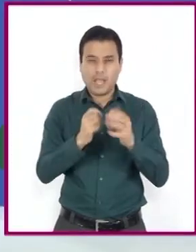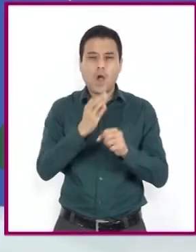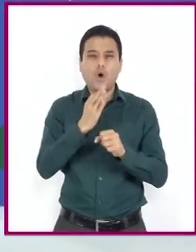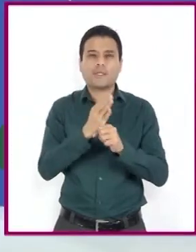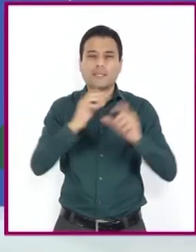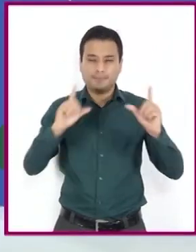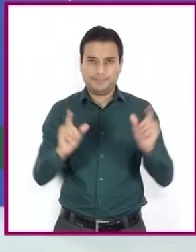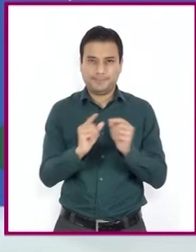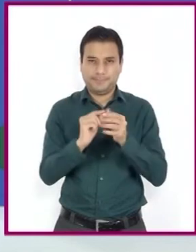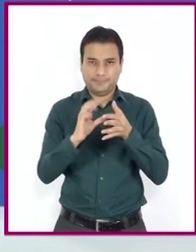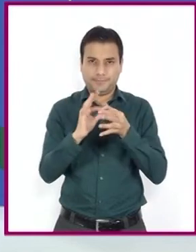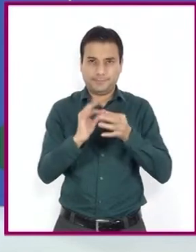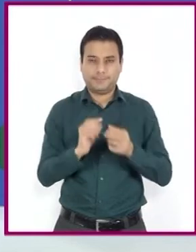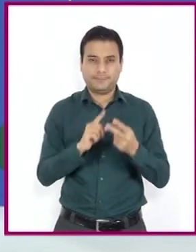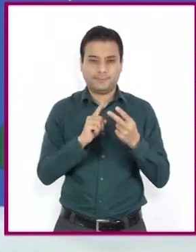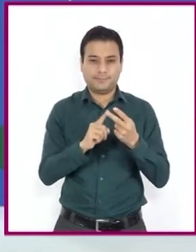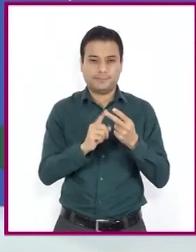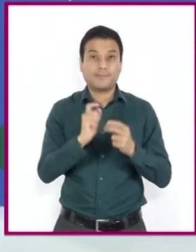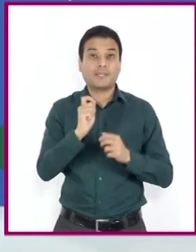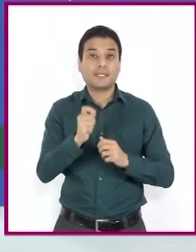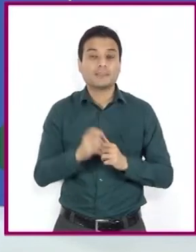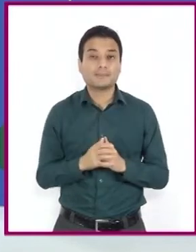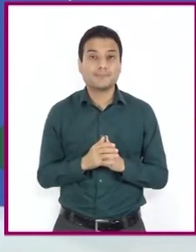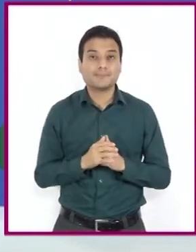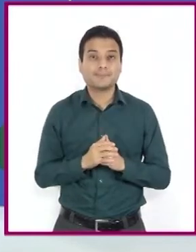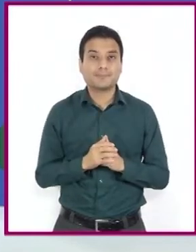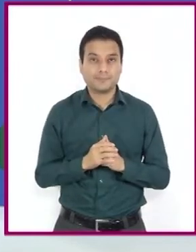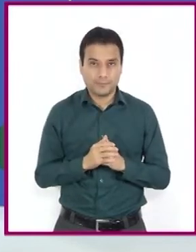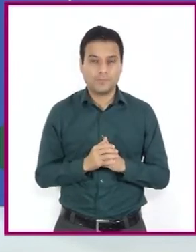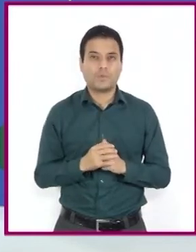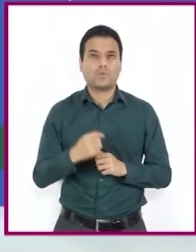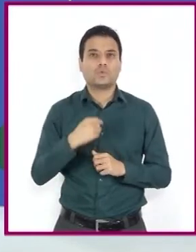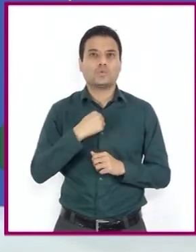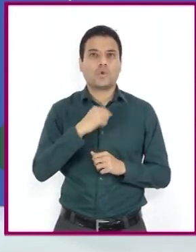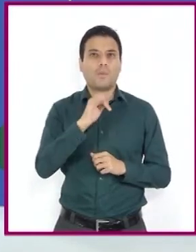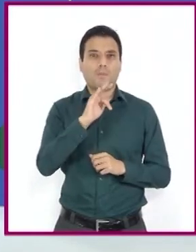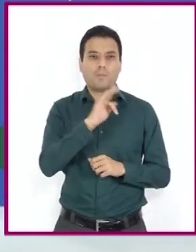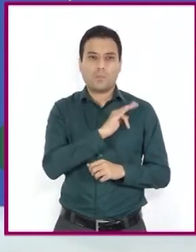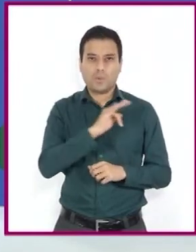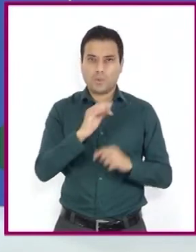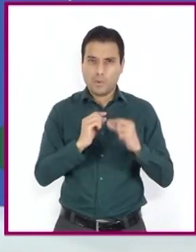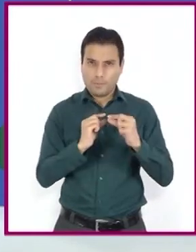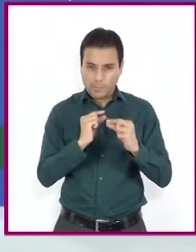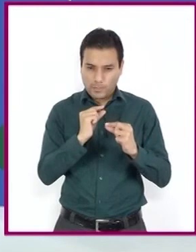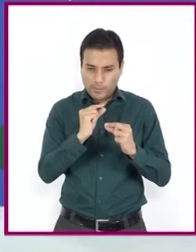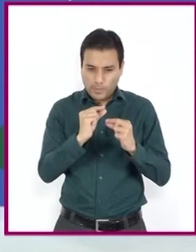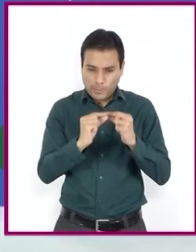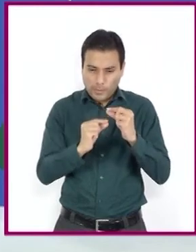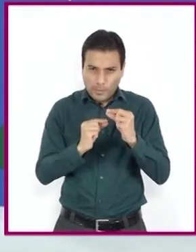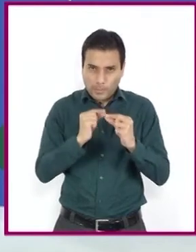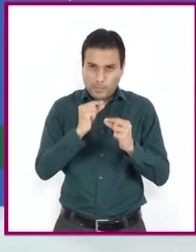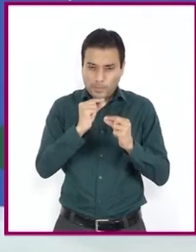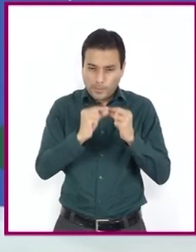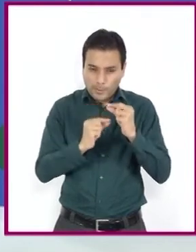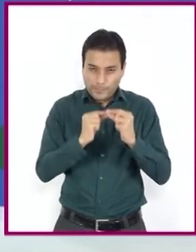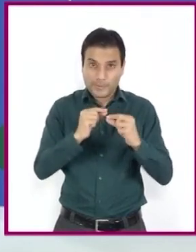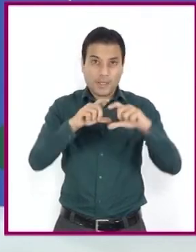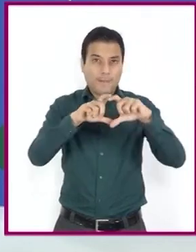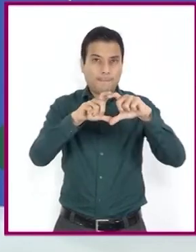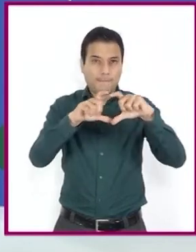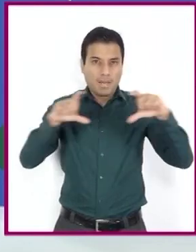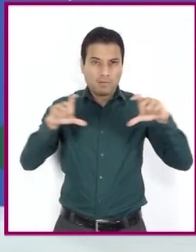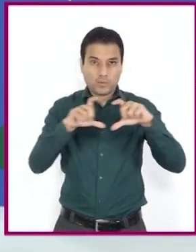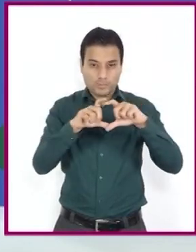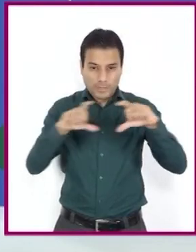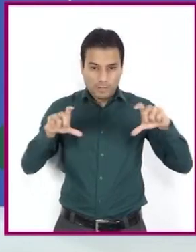La segunda, en cambio, es una forma de ir hilvanando en los últimos párrafos las